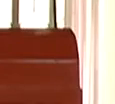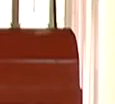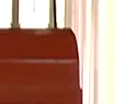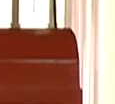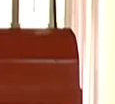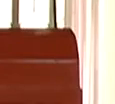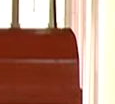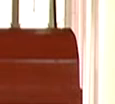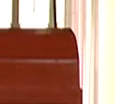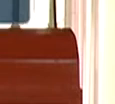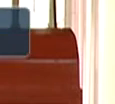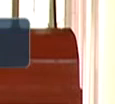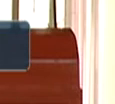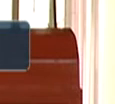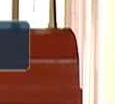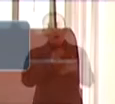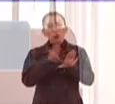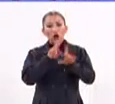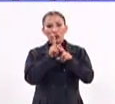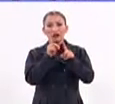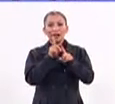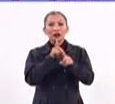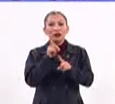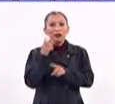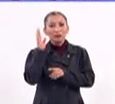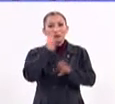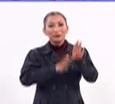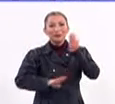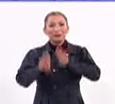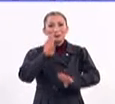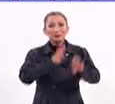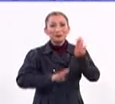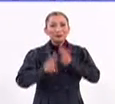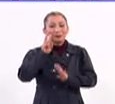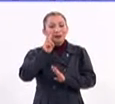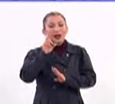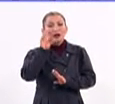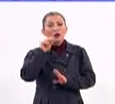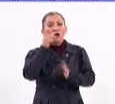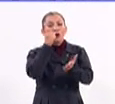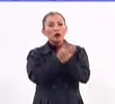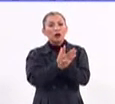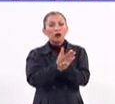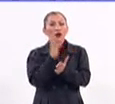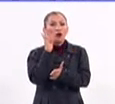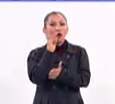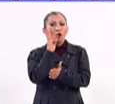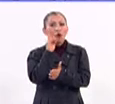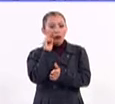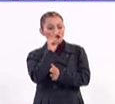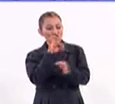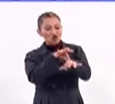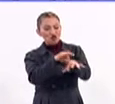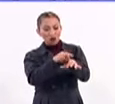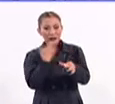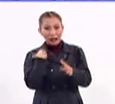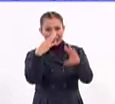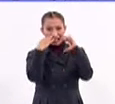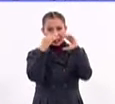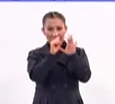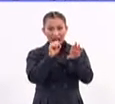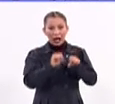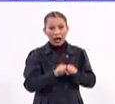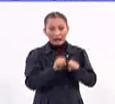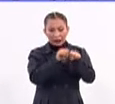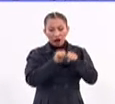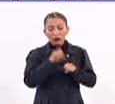Es esa inquietud de ver hasta dónde llega la biología, ver que no es solo lo más evidente, no es solo lo que nos enseñan en las aulas,